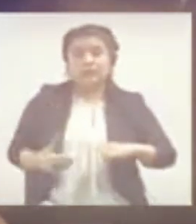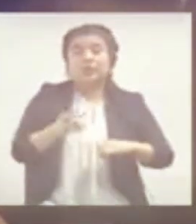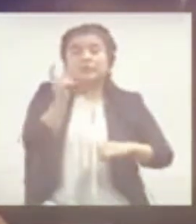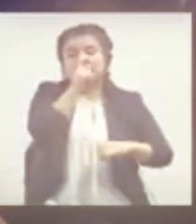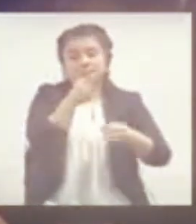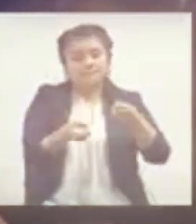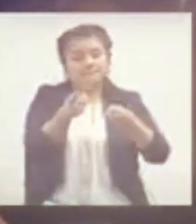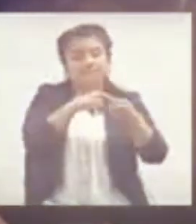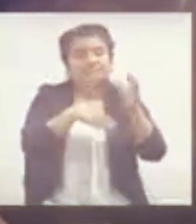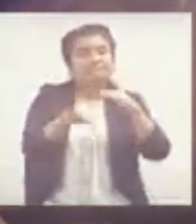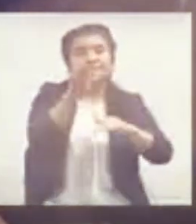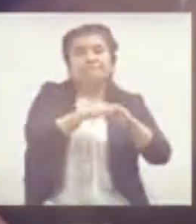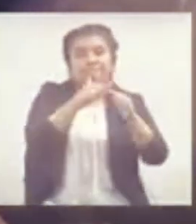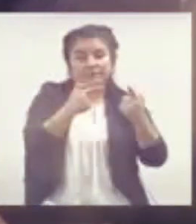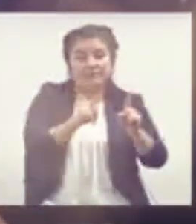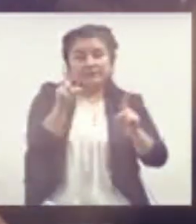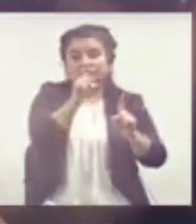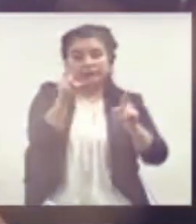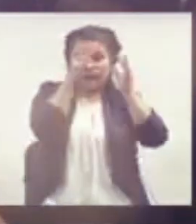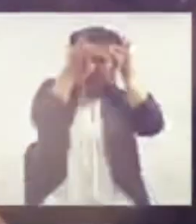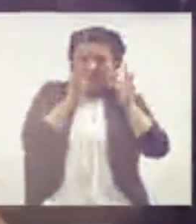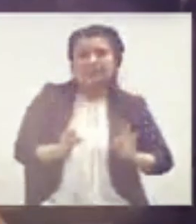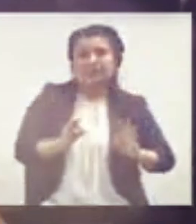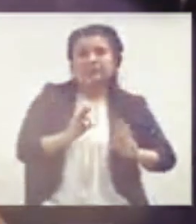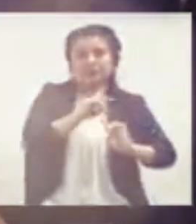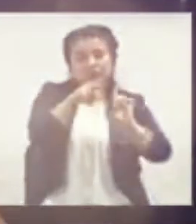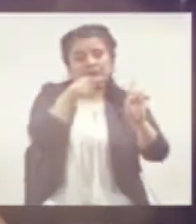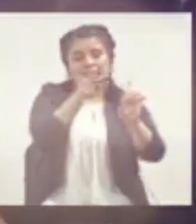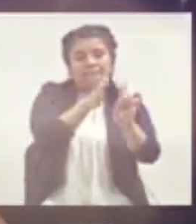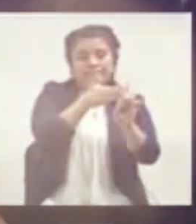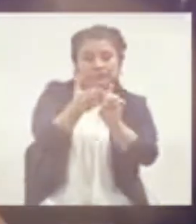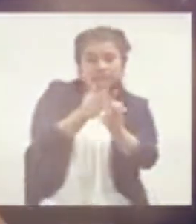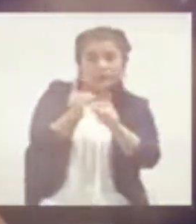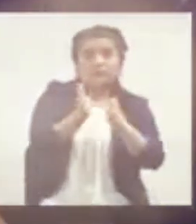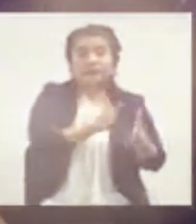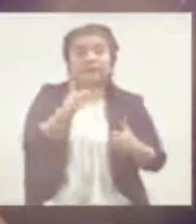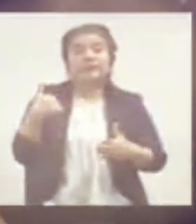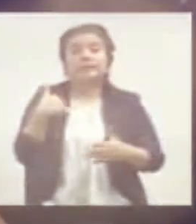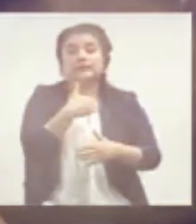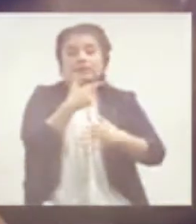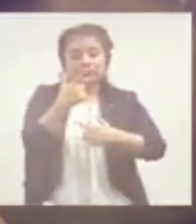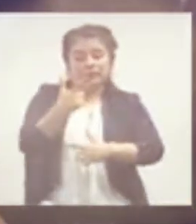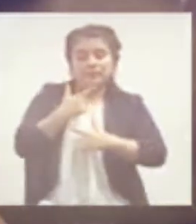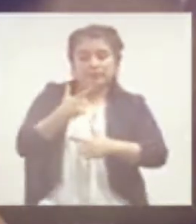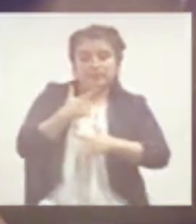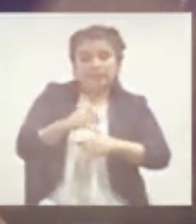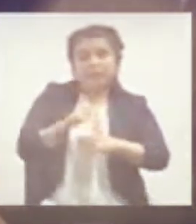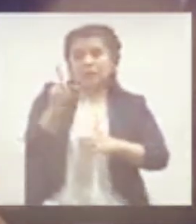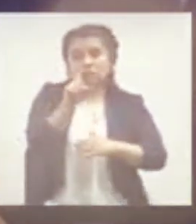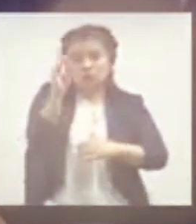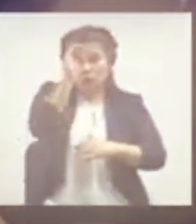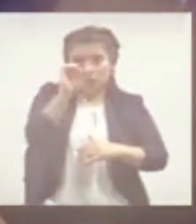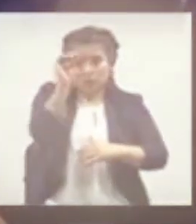participación mayoritaria de las mismas, no está de acuerdo a tal influencia. Del Ministerio de la Defensa, se abstuvo de opinar